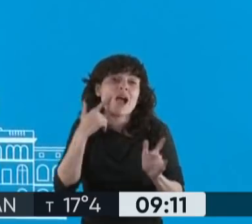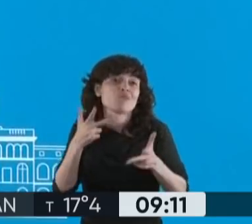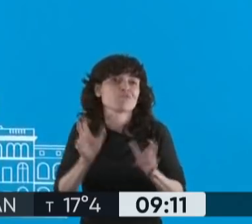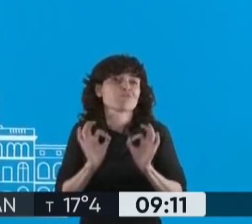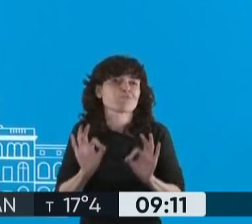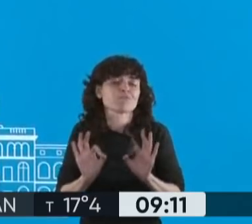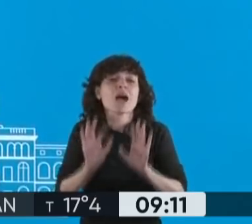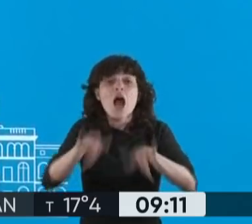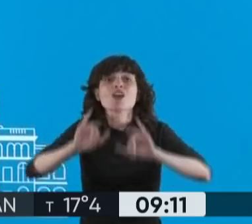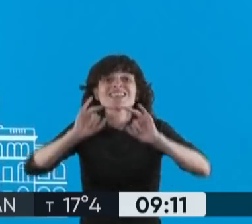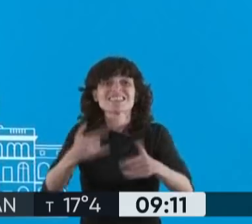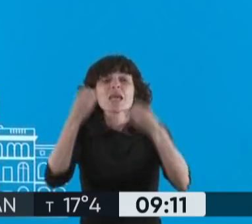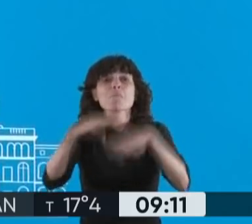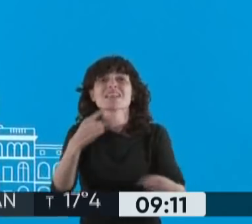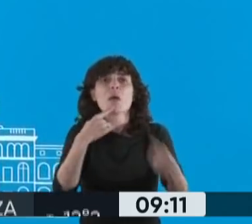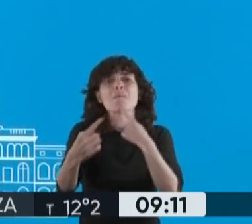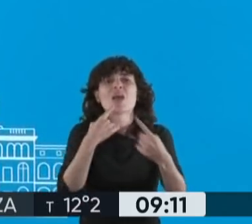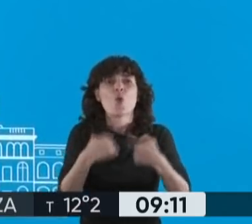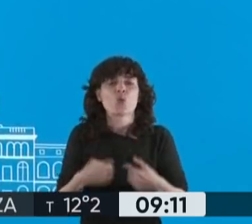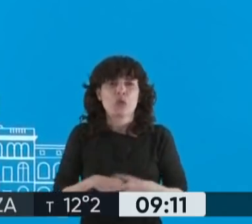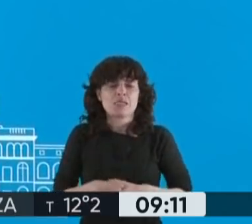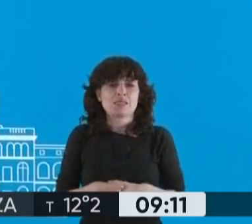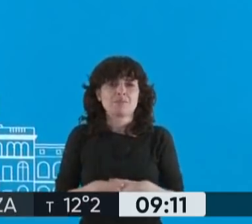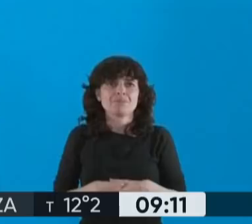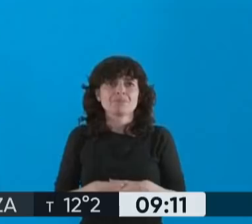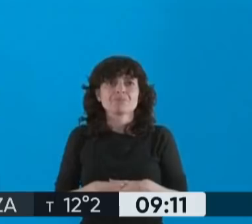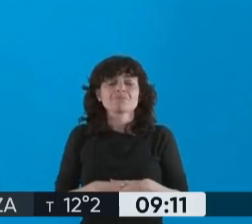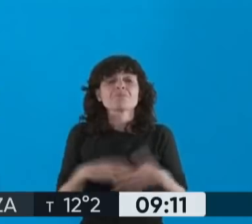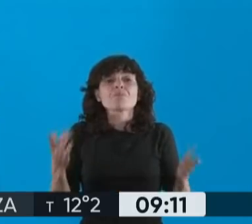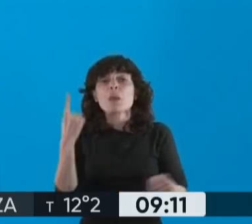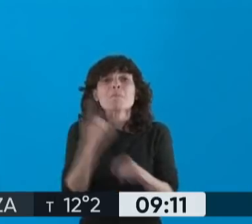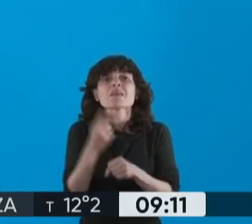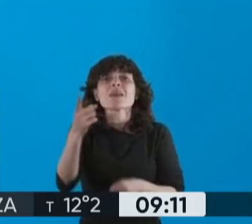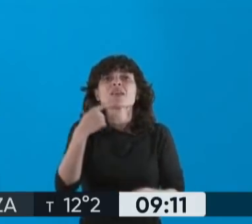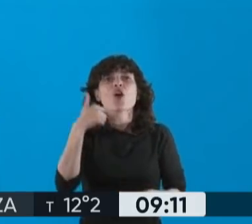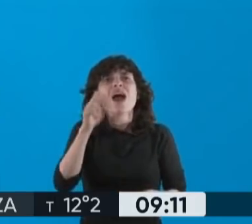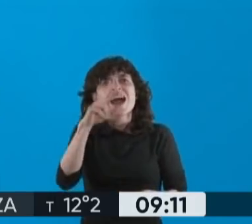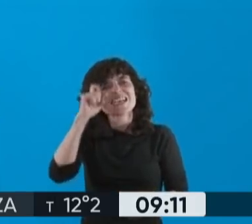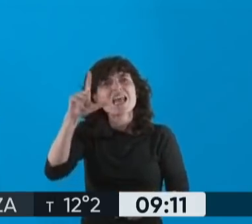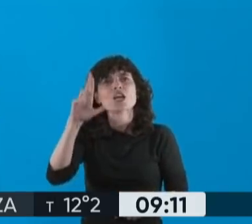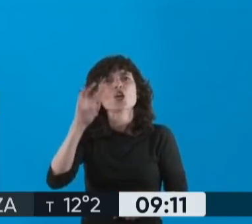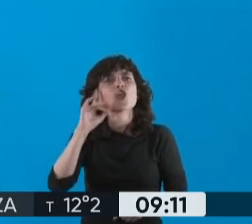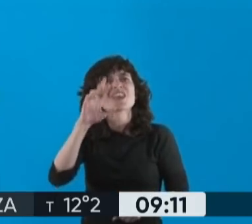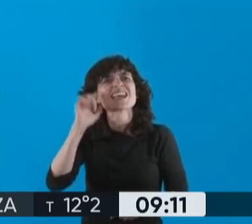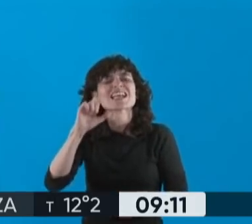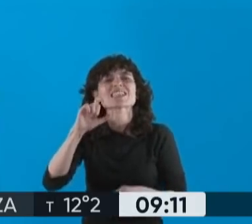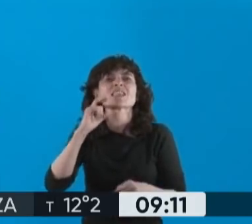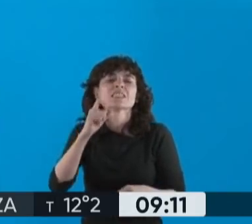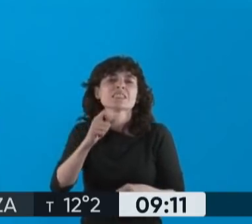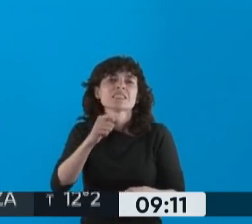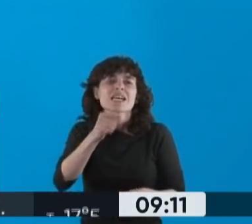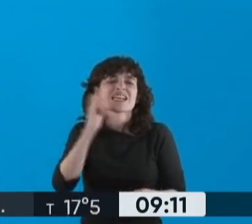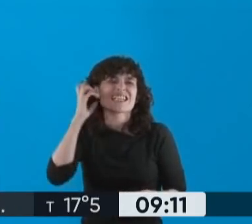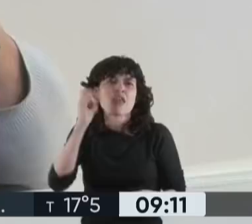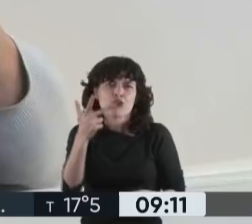esto, contesto las preguntas que tengan para hacerme. Vamos a comenzar con Ariel Rodríguez de Cadena 3. Hola Ariel, buen día.